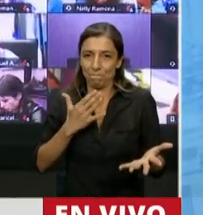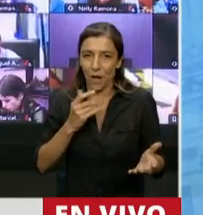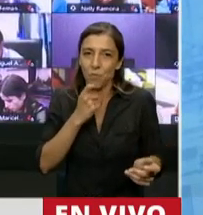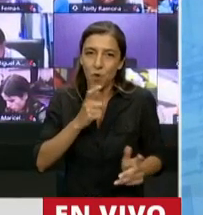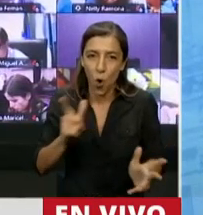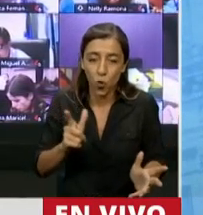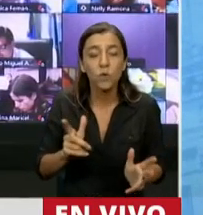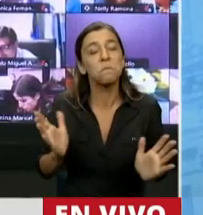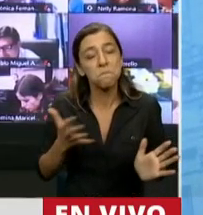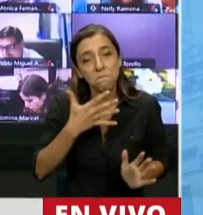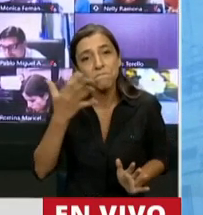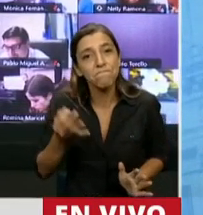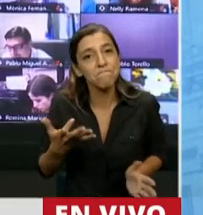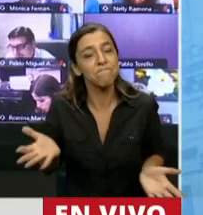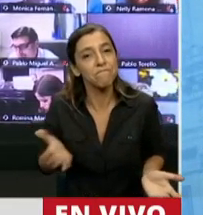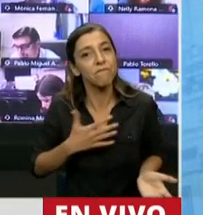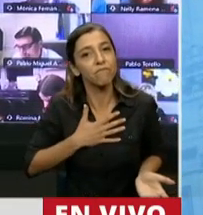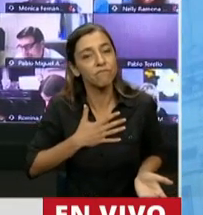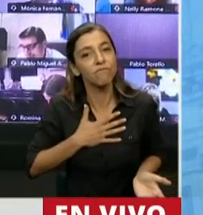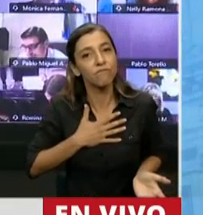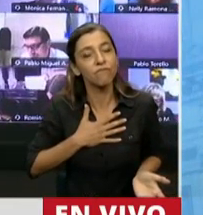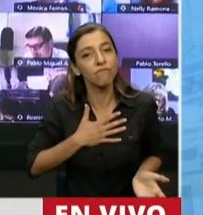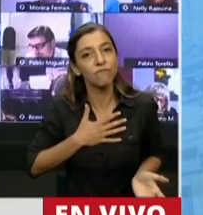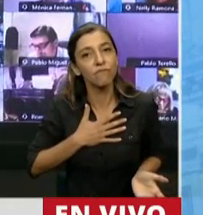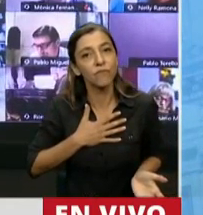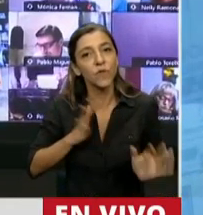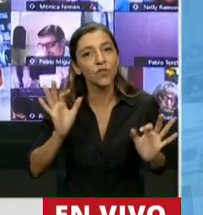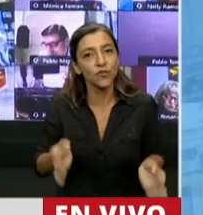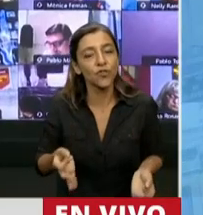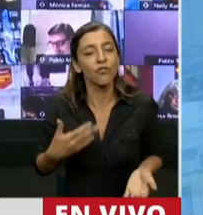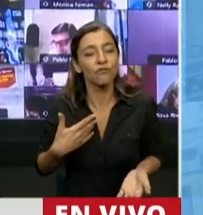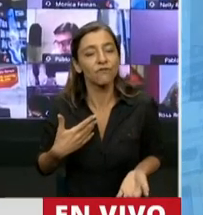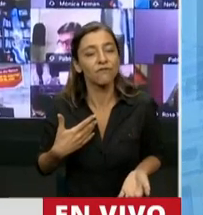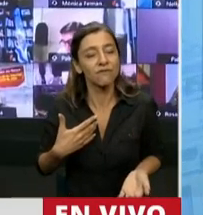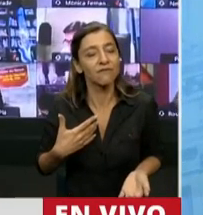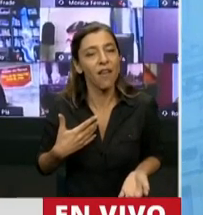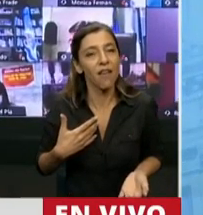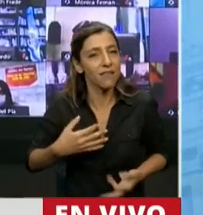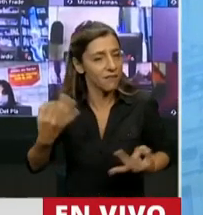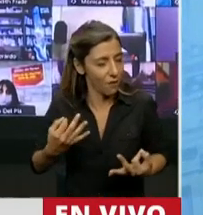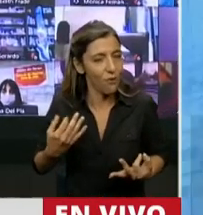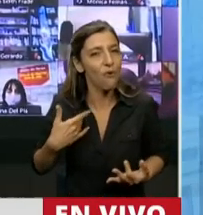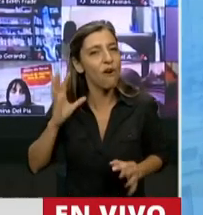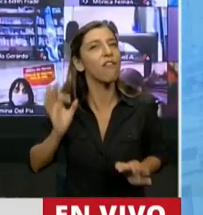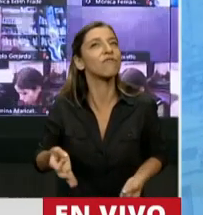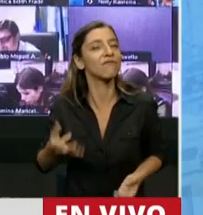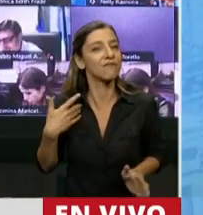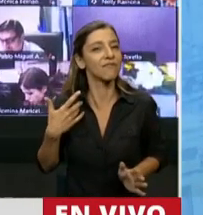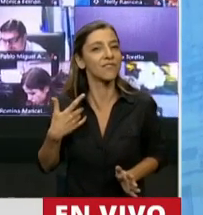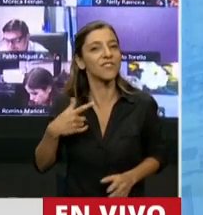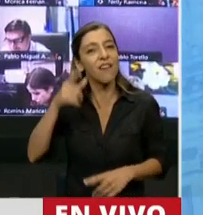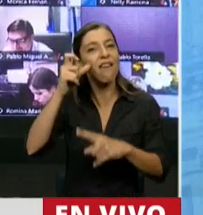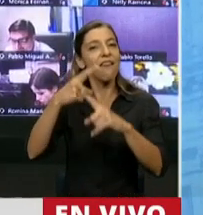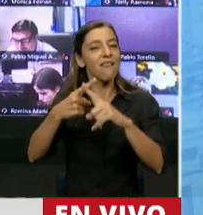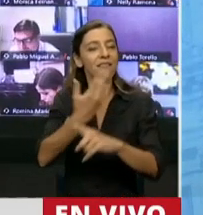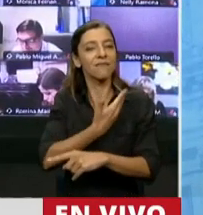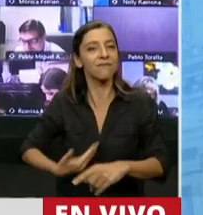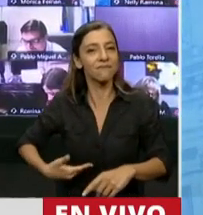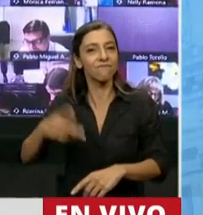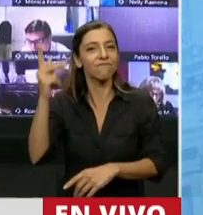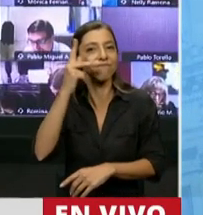estaría seguro que el ex presidente Carlos Kirchner, Néstor Carlos Kirchner, estaría de acuerdo con